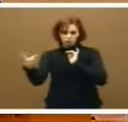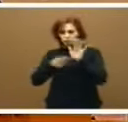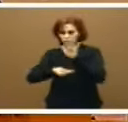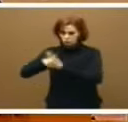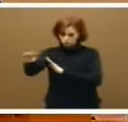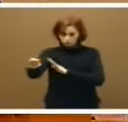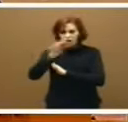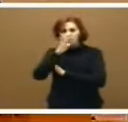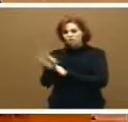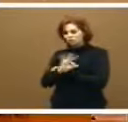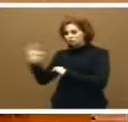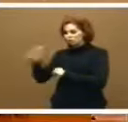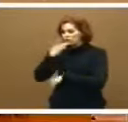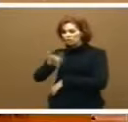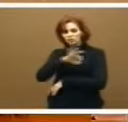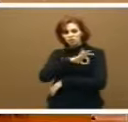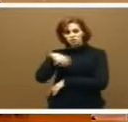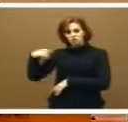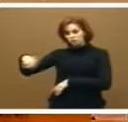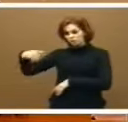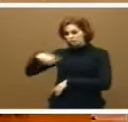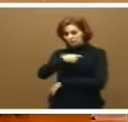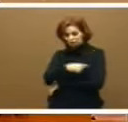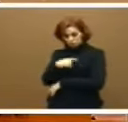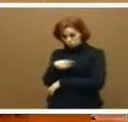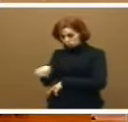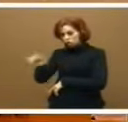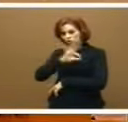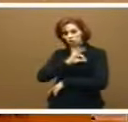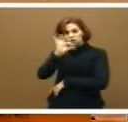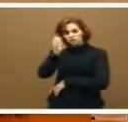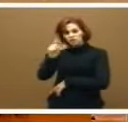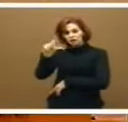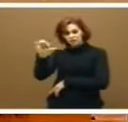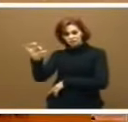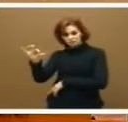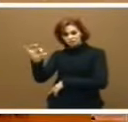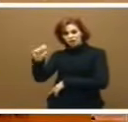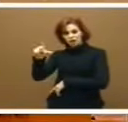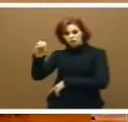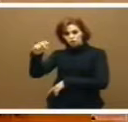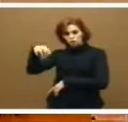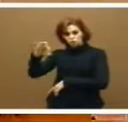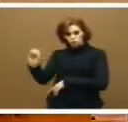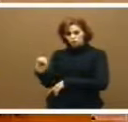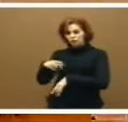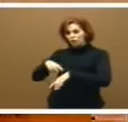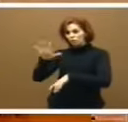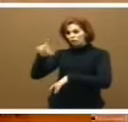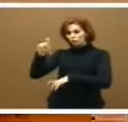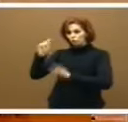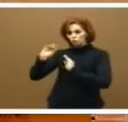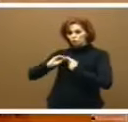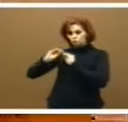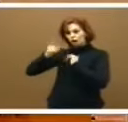continuación, tiene la palabra el señor presidente de dicha comisión, señor Salas Alonso, por tiempo de cinco minutos, a los efectos de exponer el